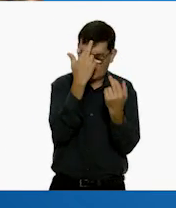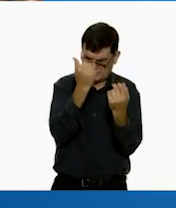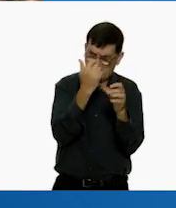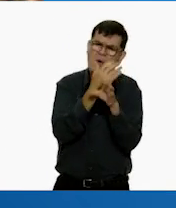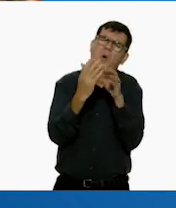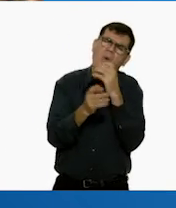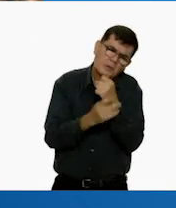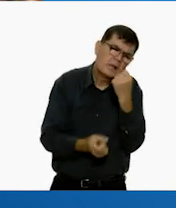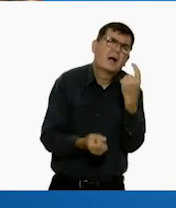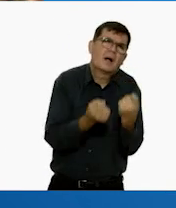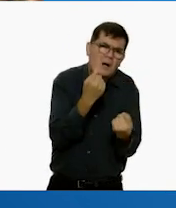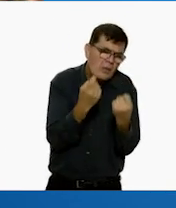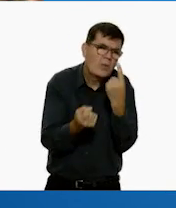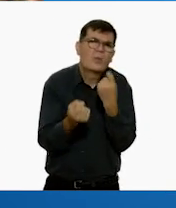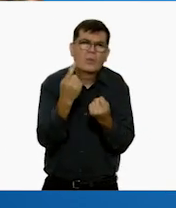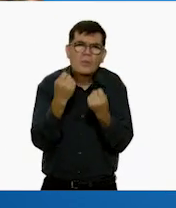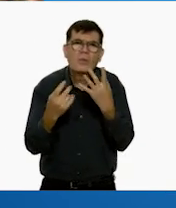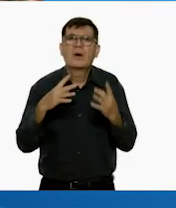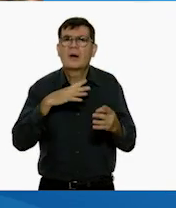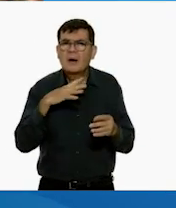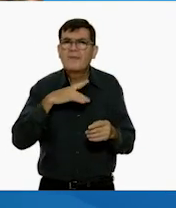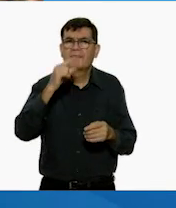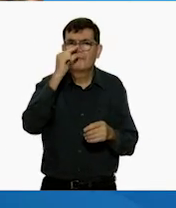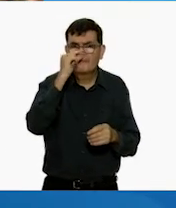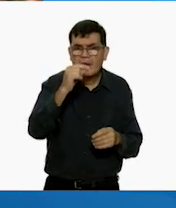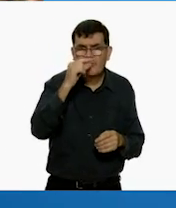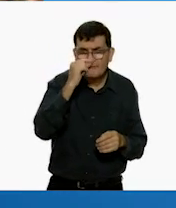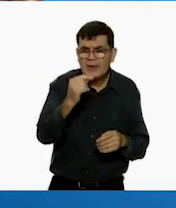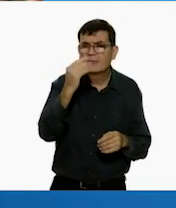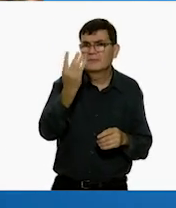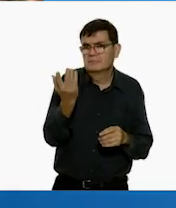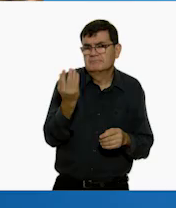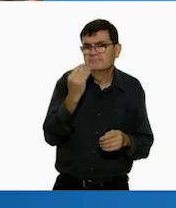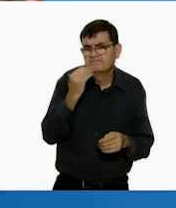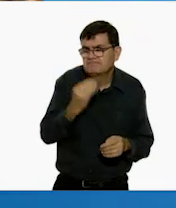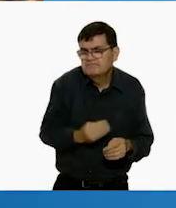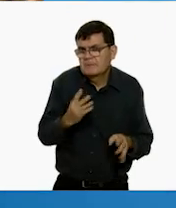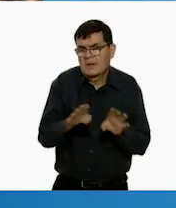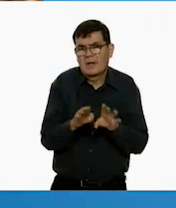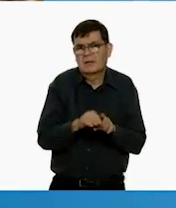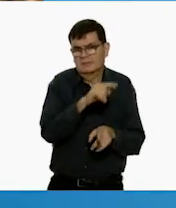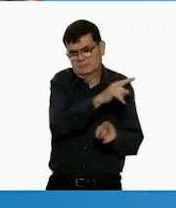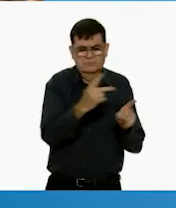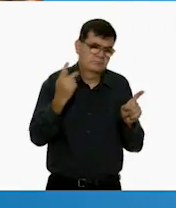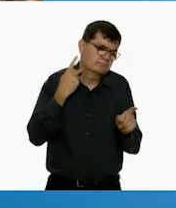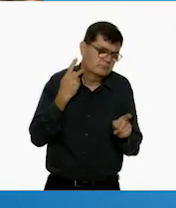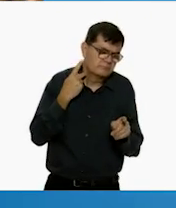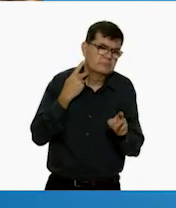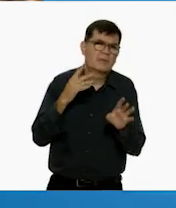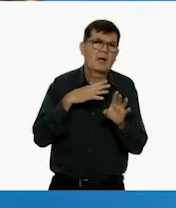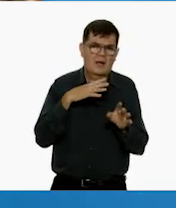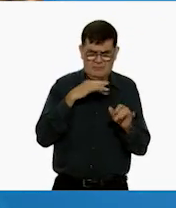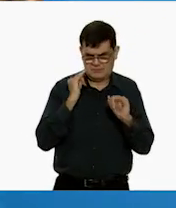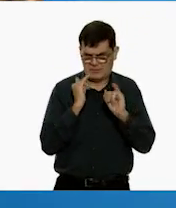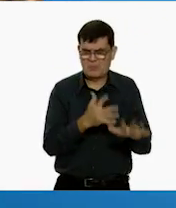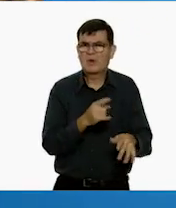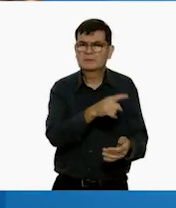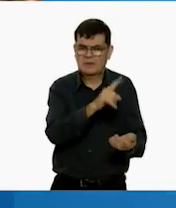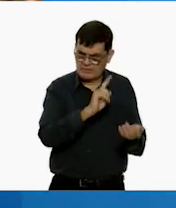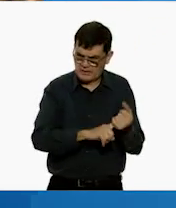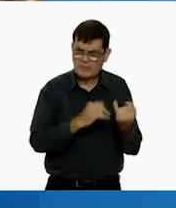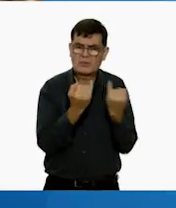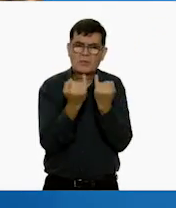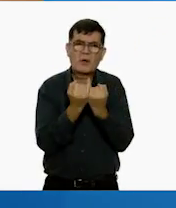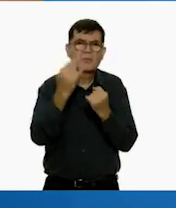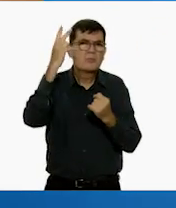cosas. Algunas cosas tenía defectos don Benito, y desde luego era político, era tramposillo, igual que